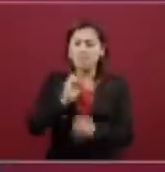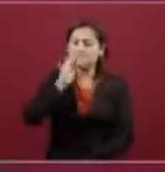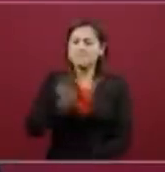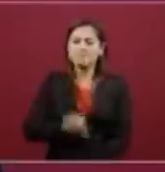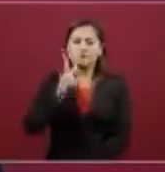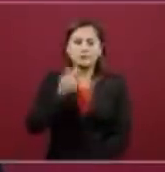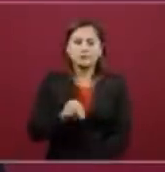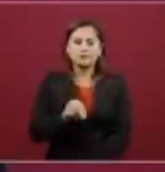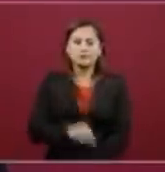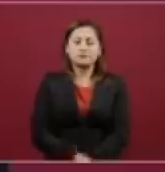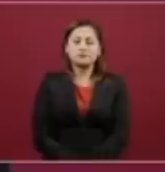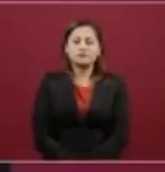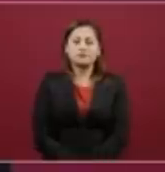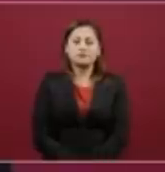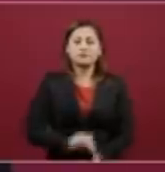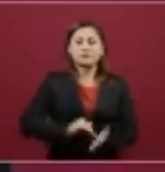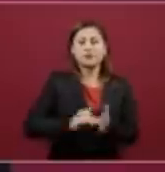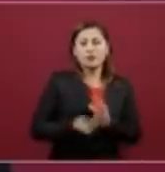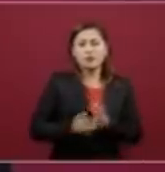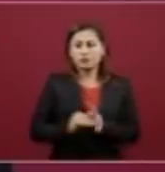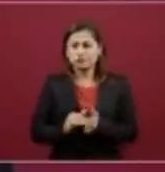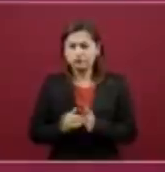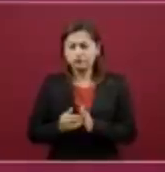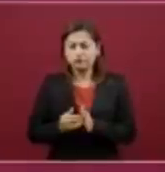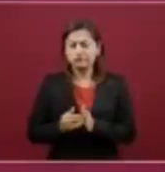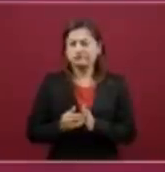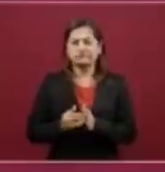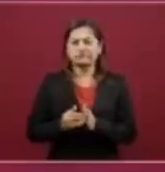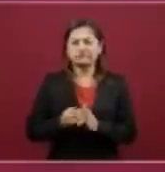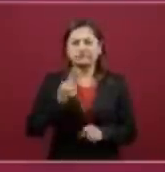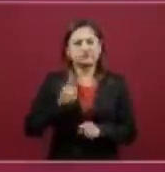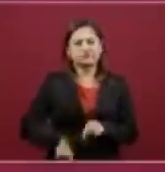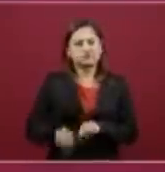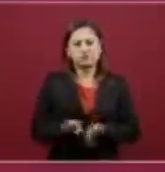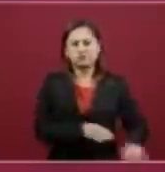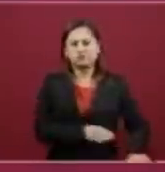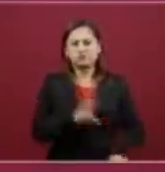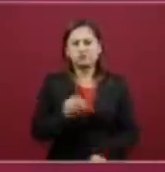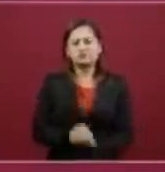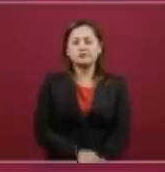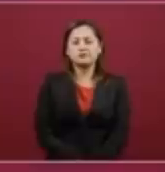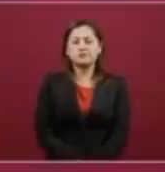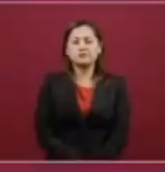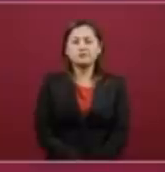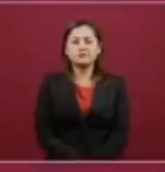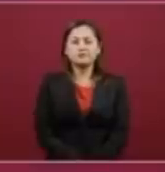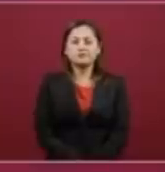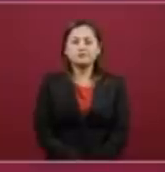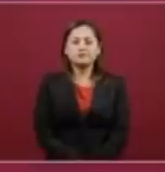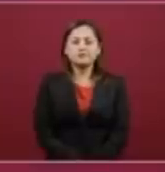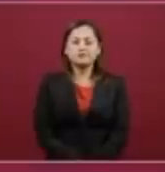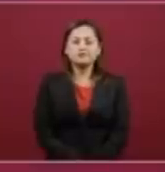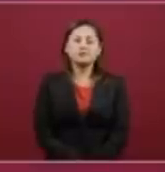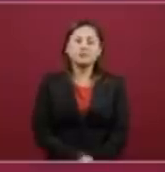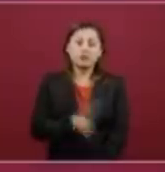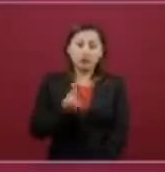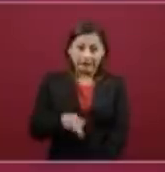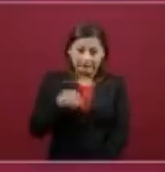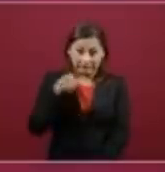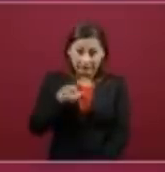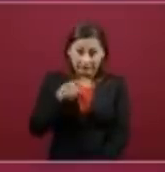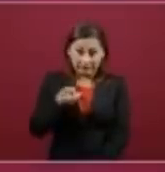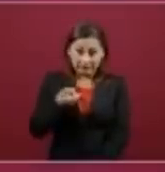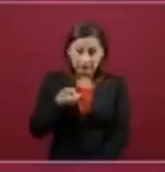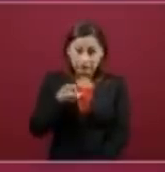no haya complicidades, y es un avance muy importante el que no